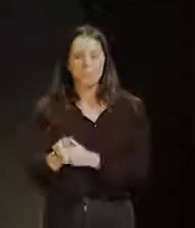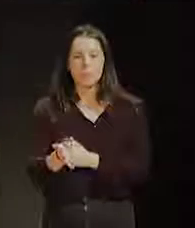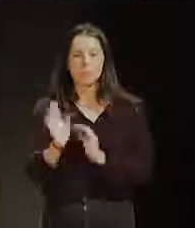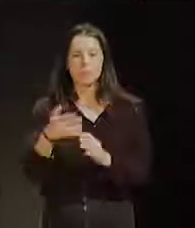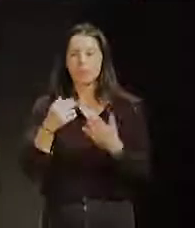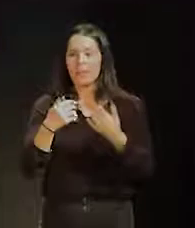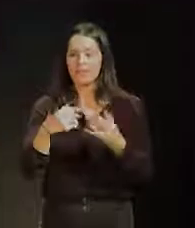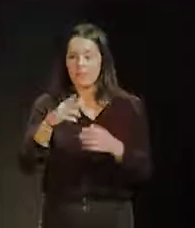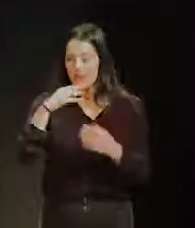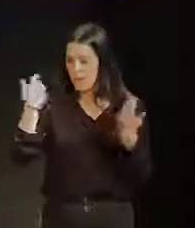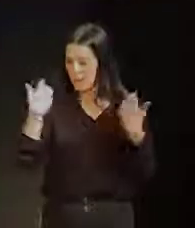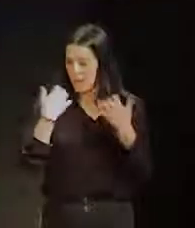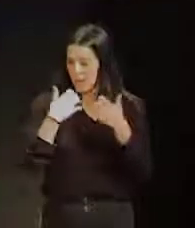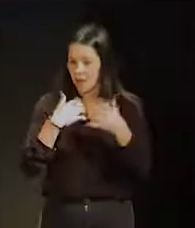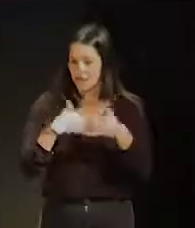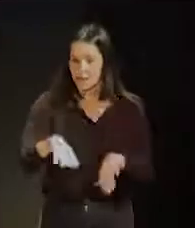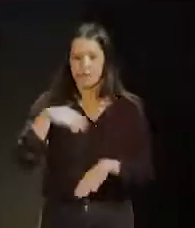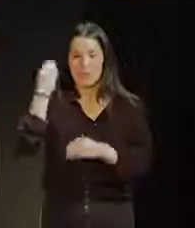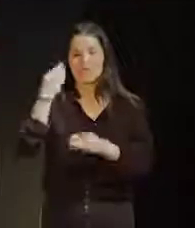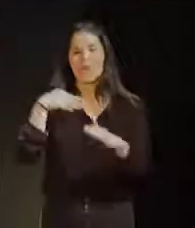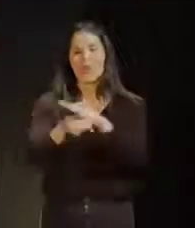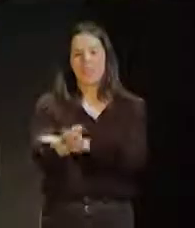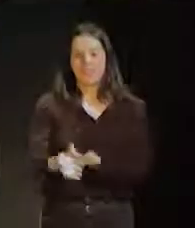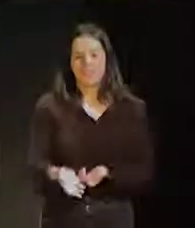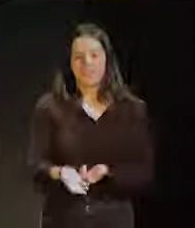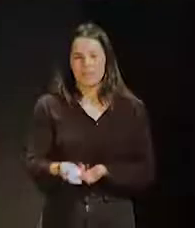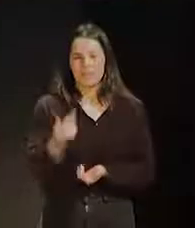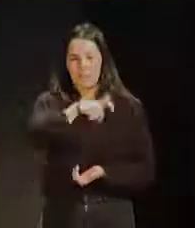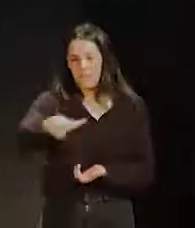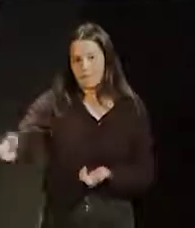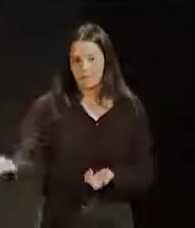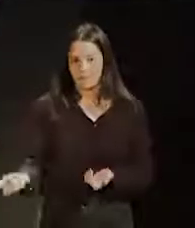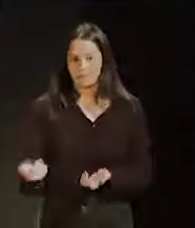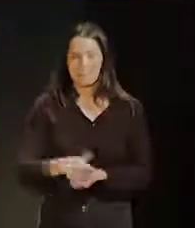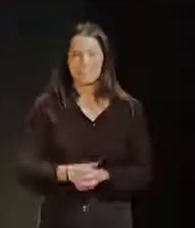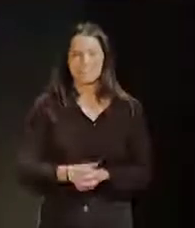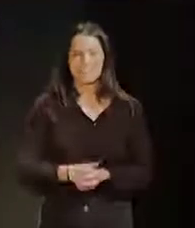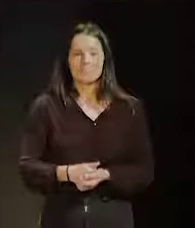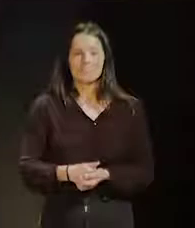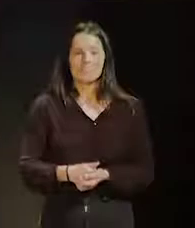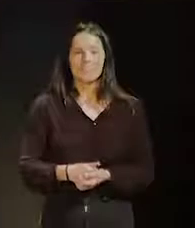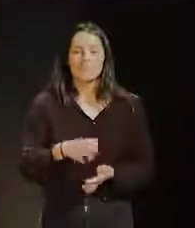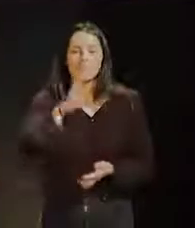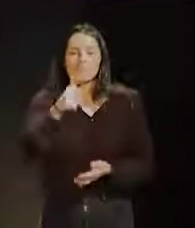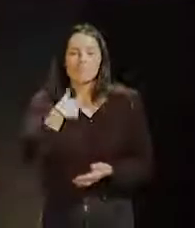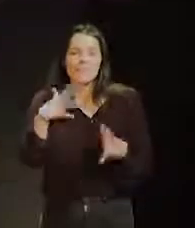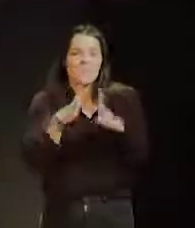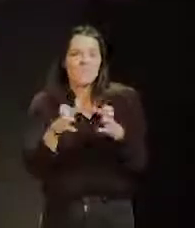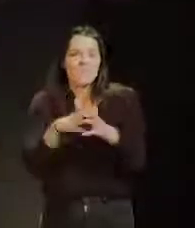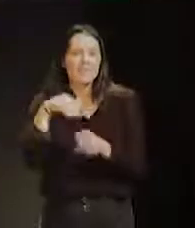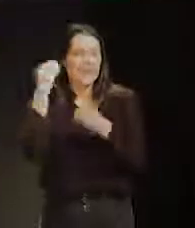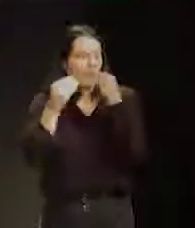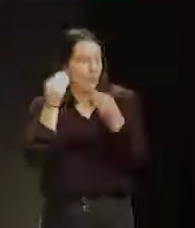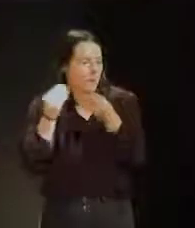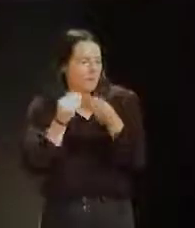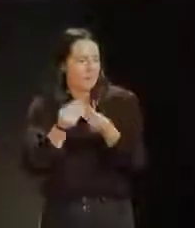súbito como accesible a lo más personas posible. Por eso yo tengo el deseo de pensarla